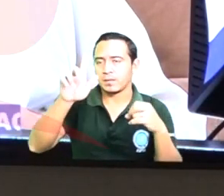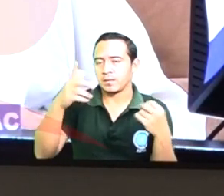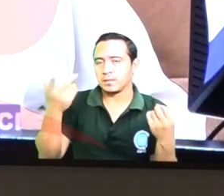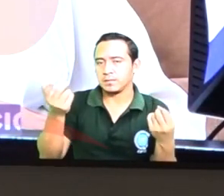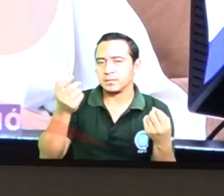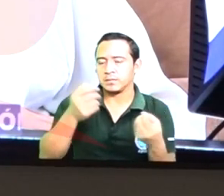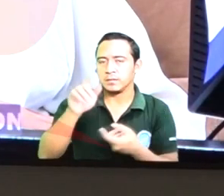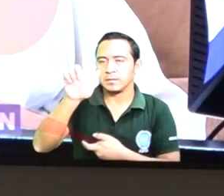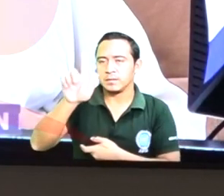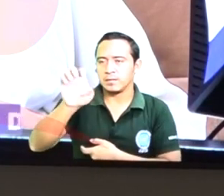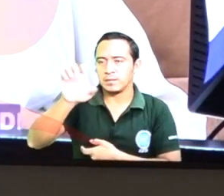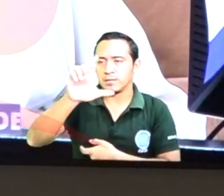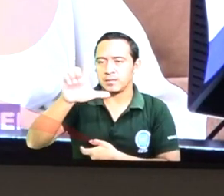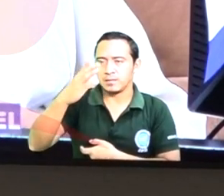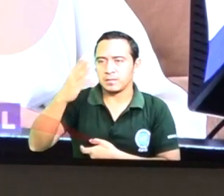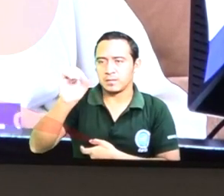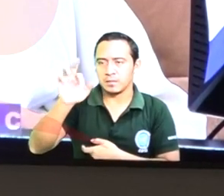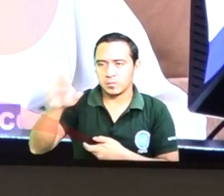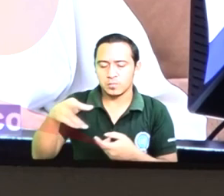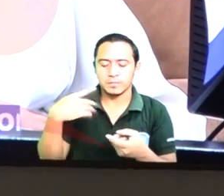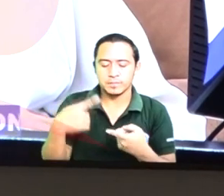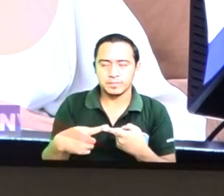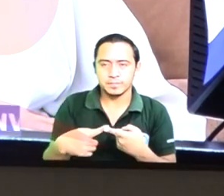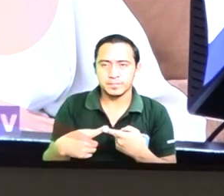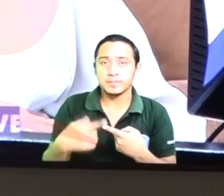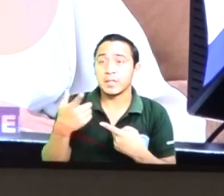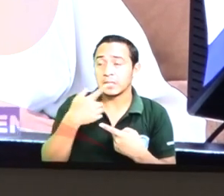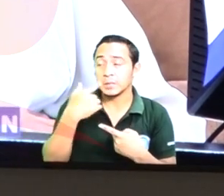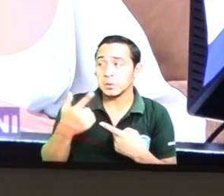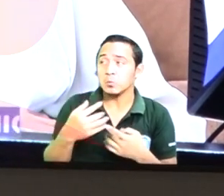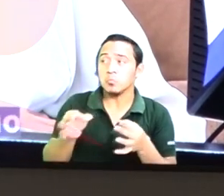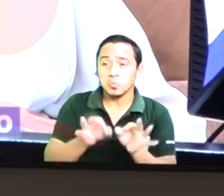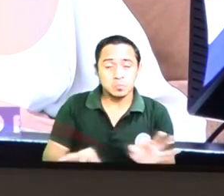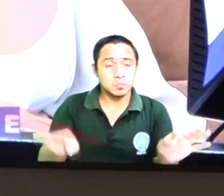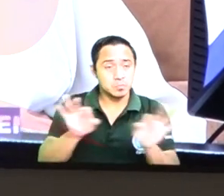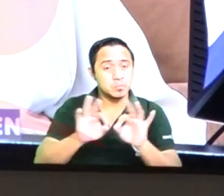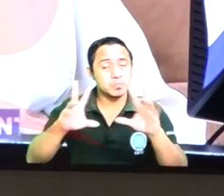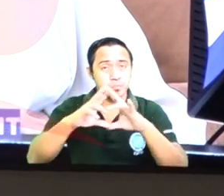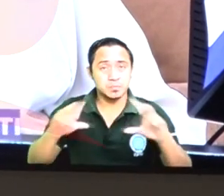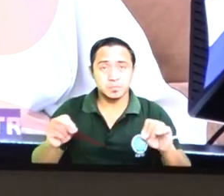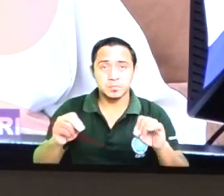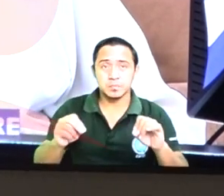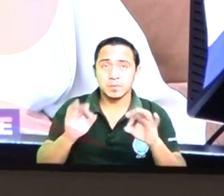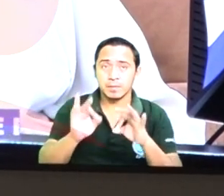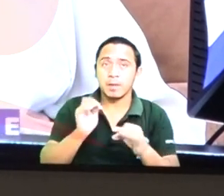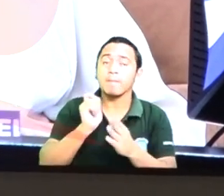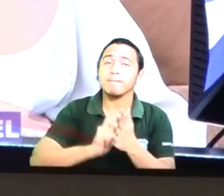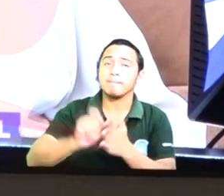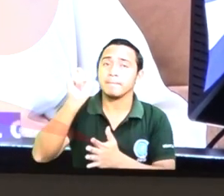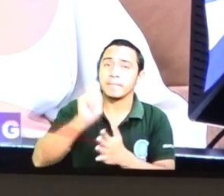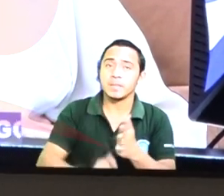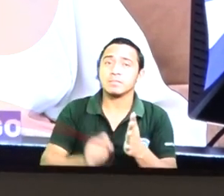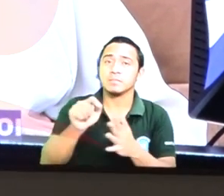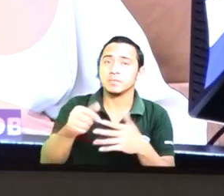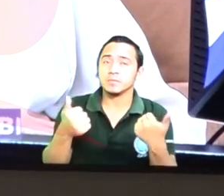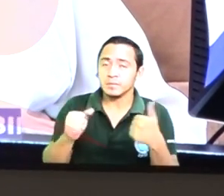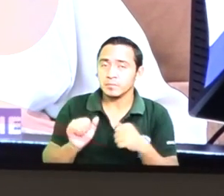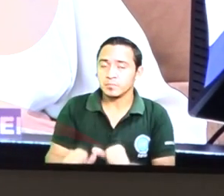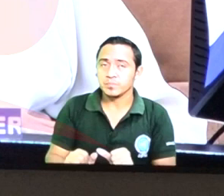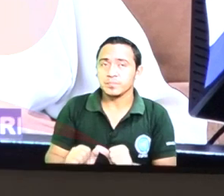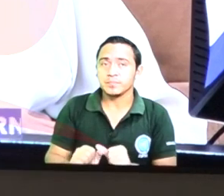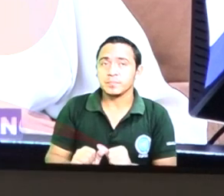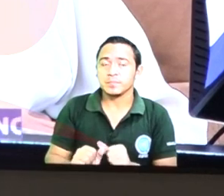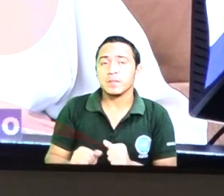Correos, Telcor, consideró de vital importancia para Nicaragua la aprobación de este convenio